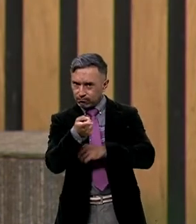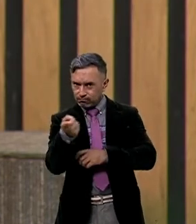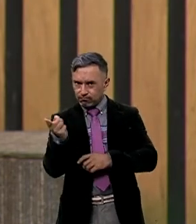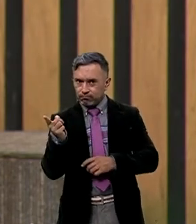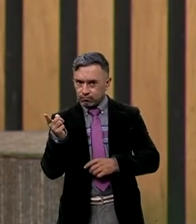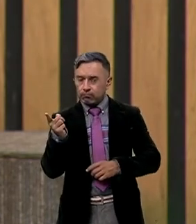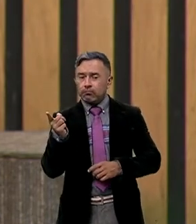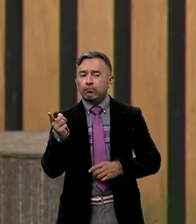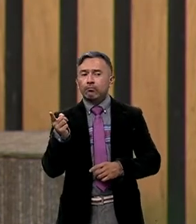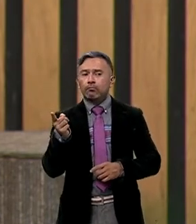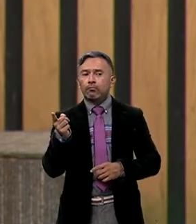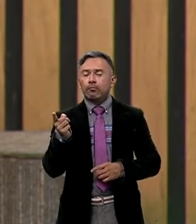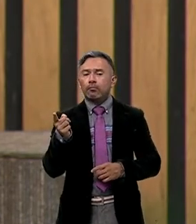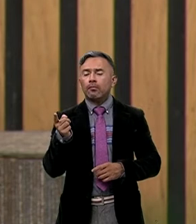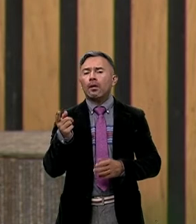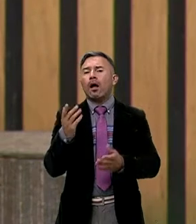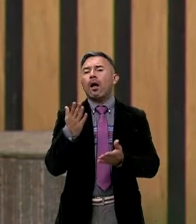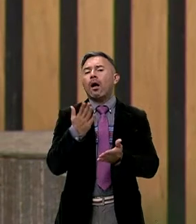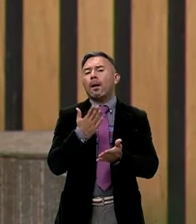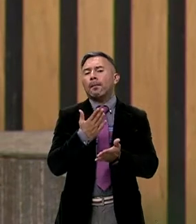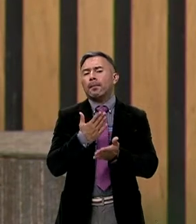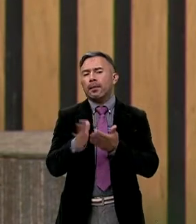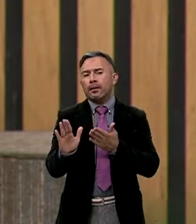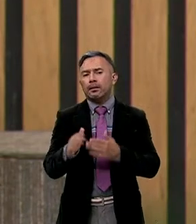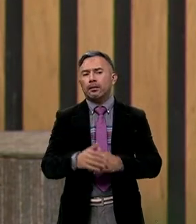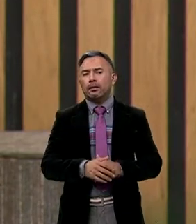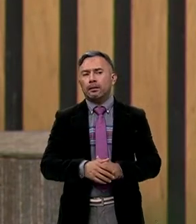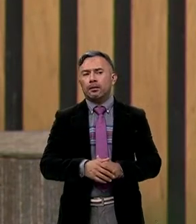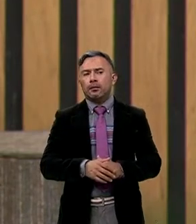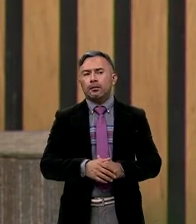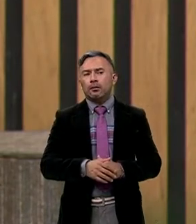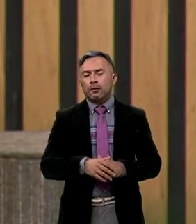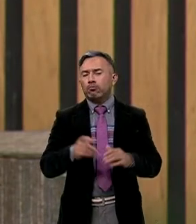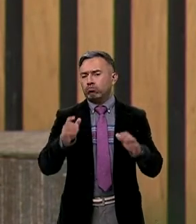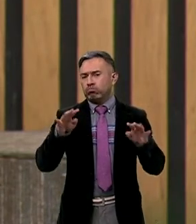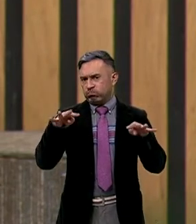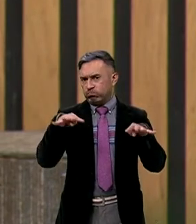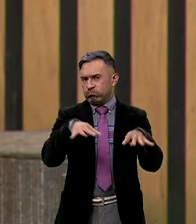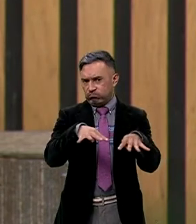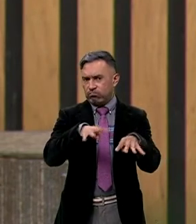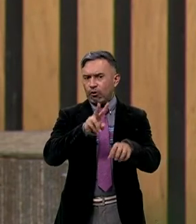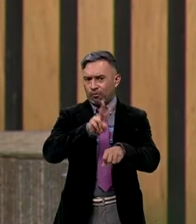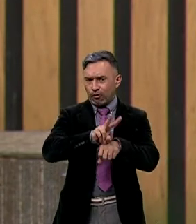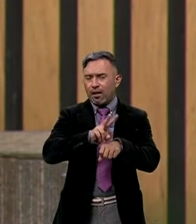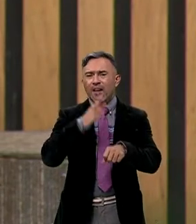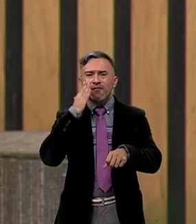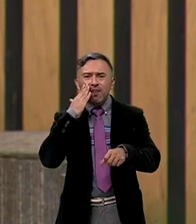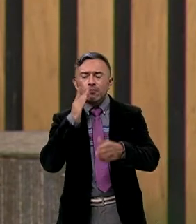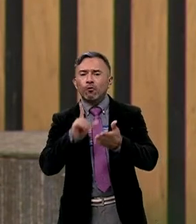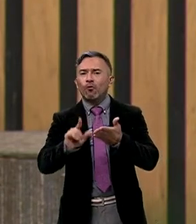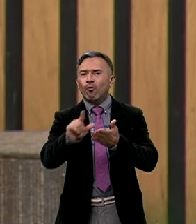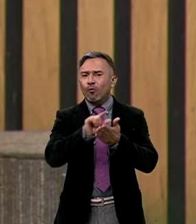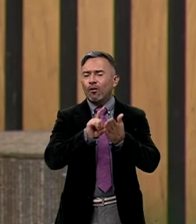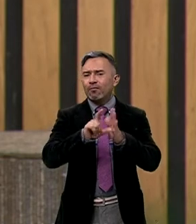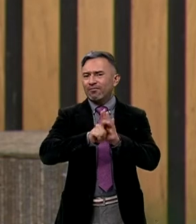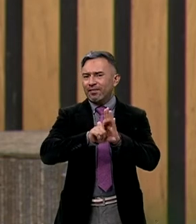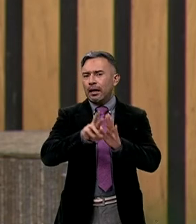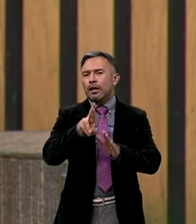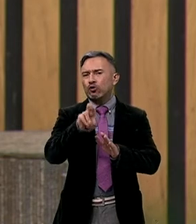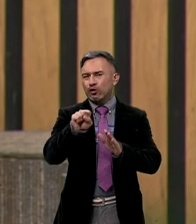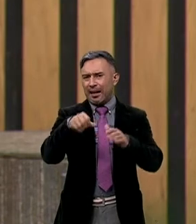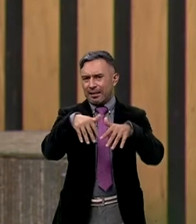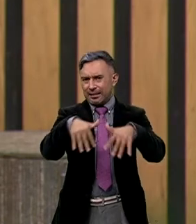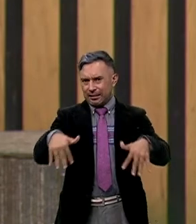independientemente de la observación que del evento a través de redes sociales y de los medios de